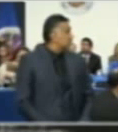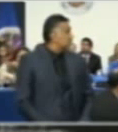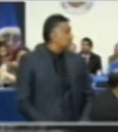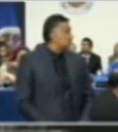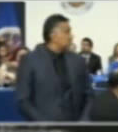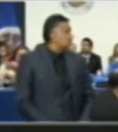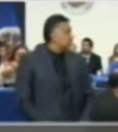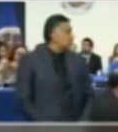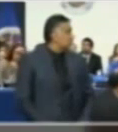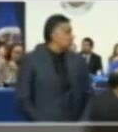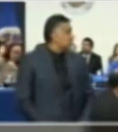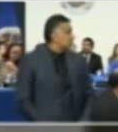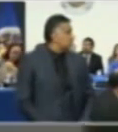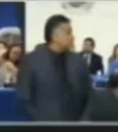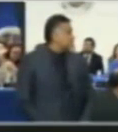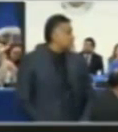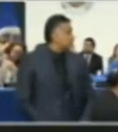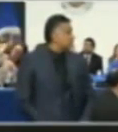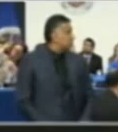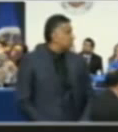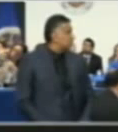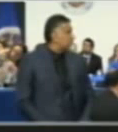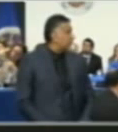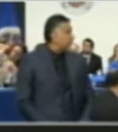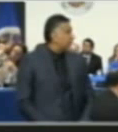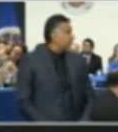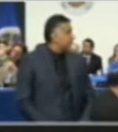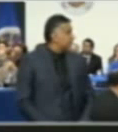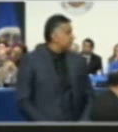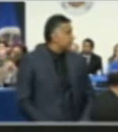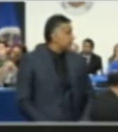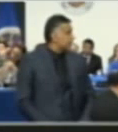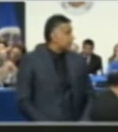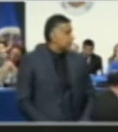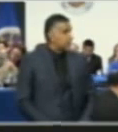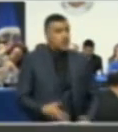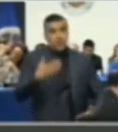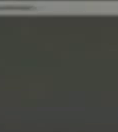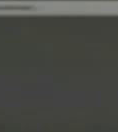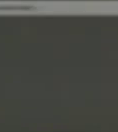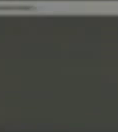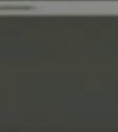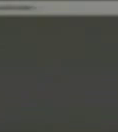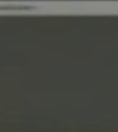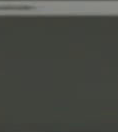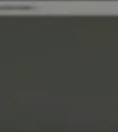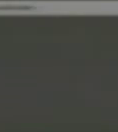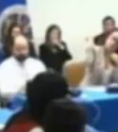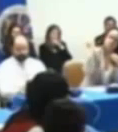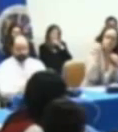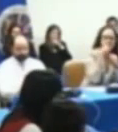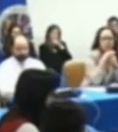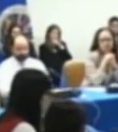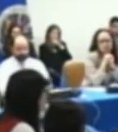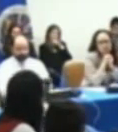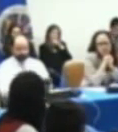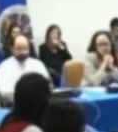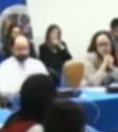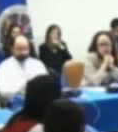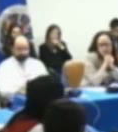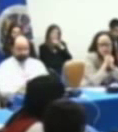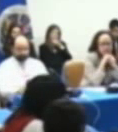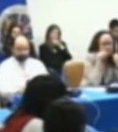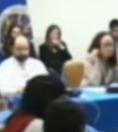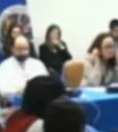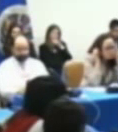Buenos días, señores comisionados, señor secretario general. Mi